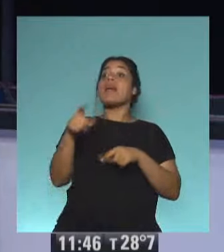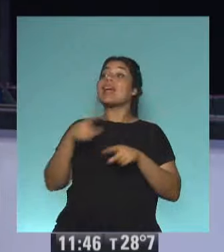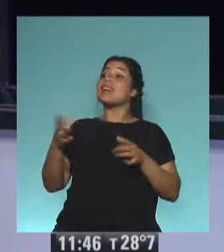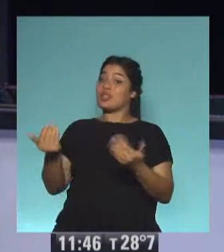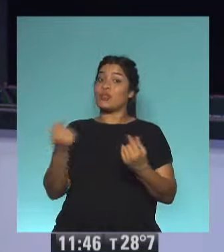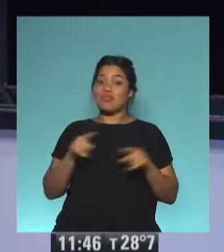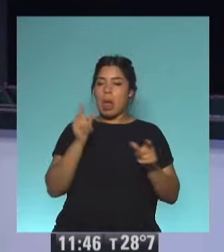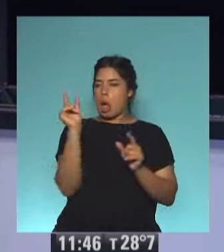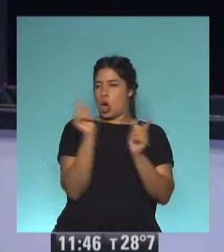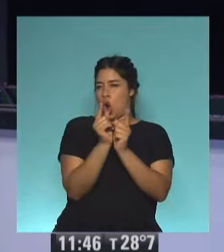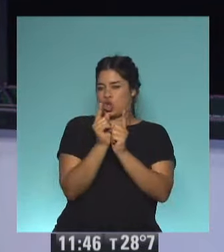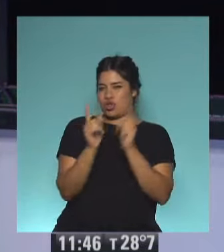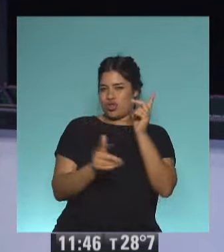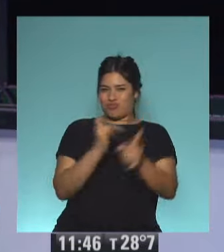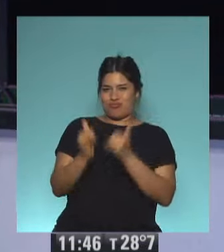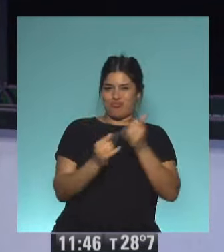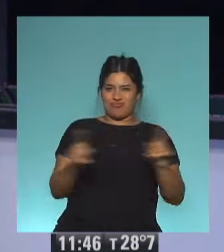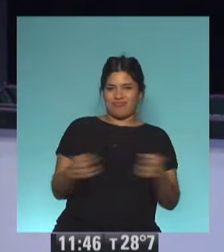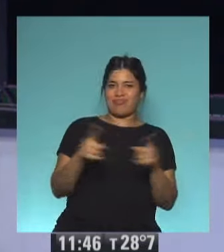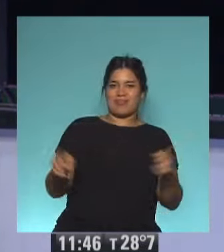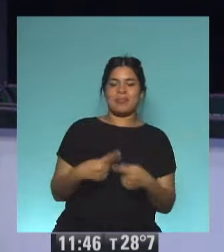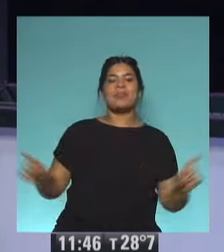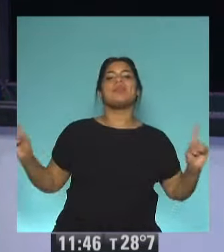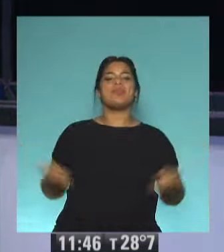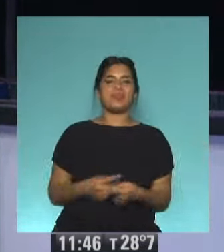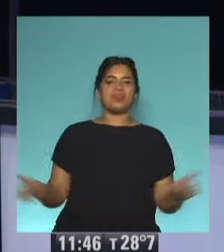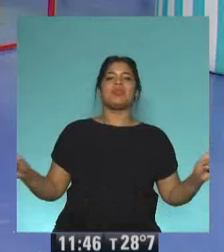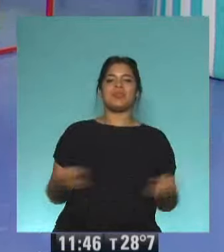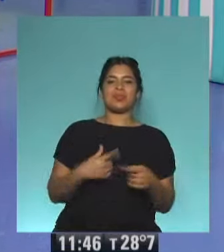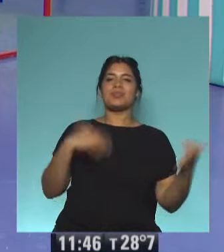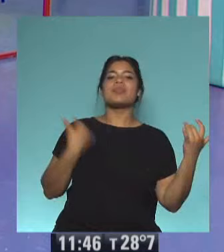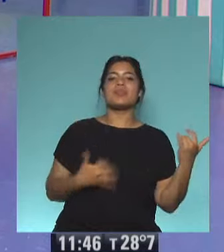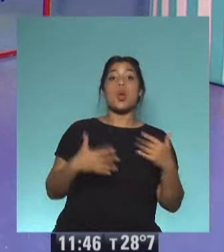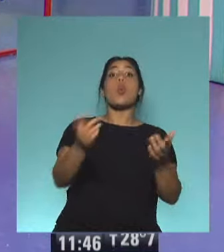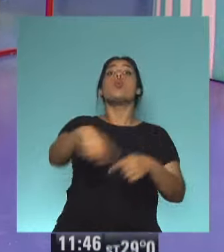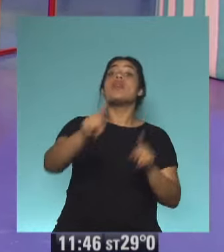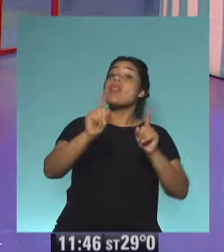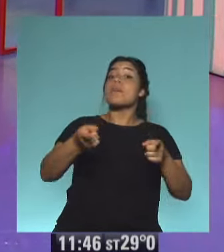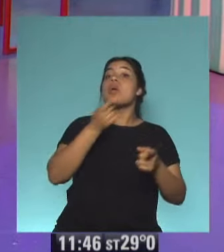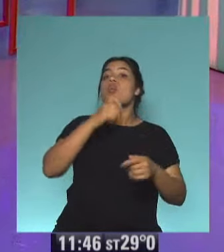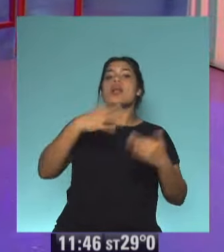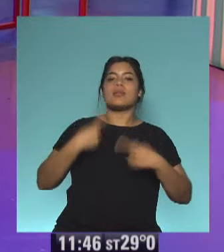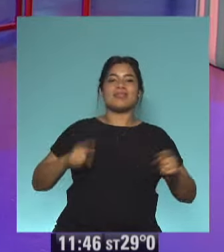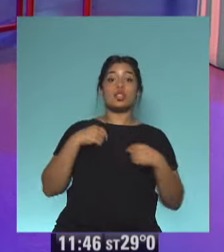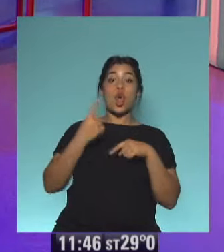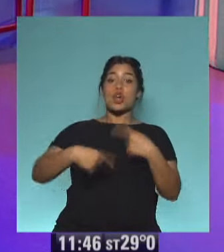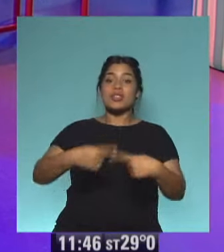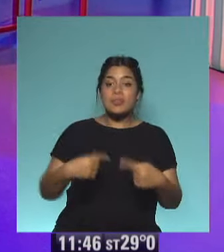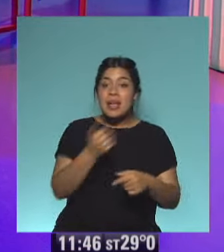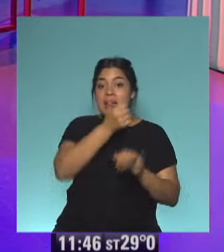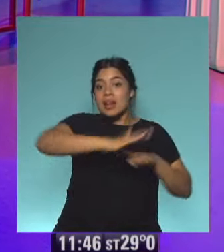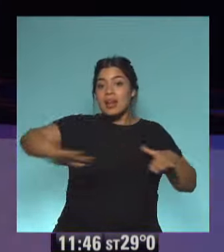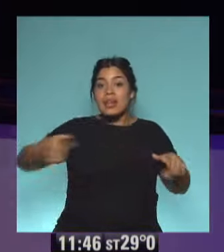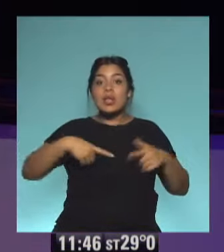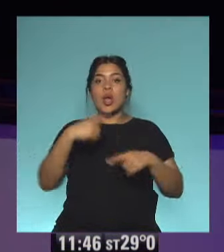un pedacito? ¡Cantamos un pedacito! Ahí nos acompaña Fara. Me acompañan con los instrumentos que tengan en casa. Sigo buscando ríos,